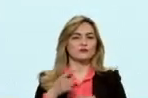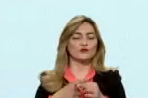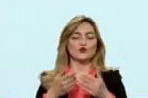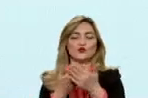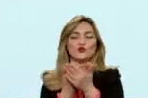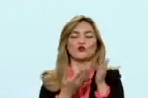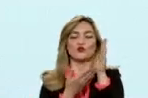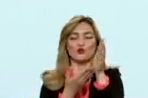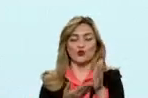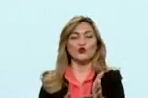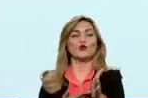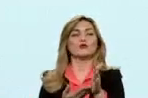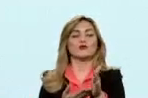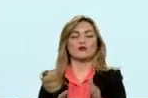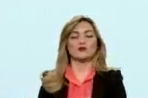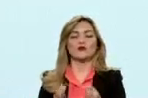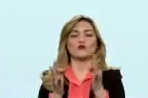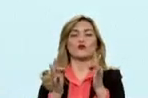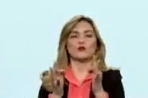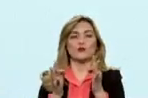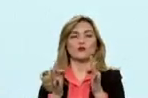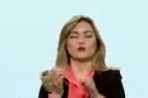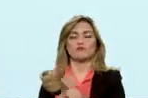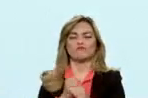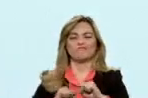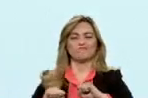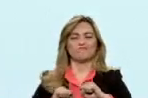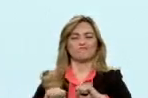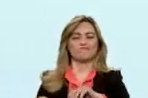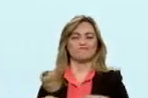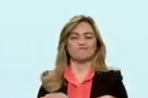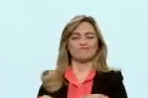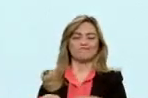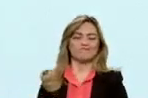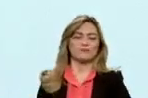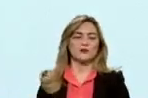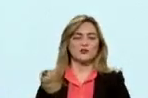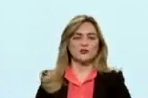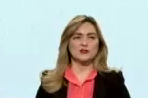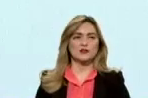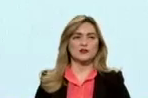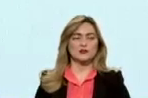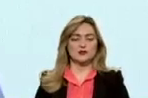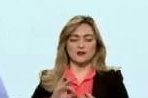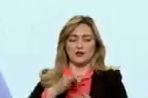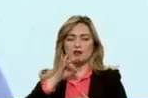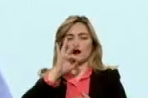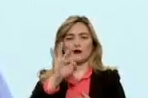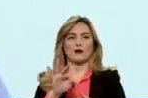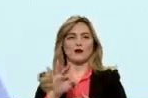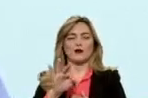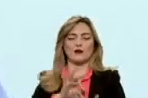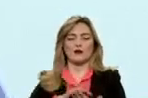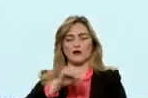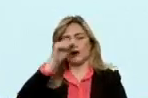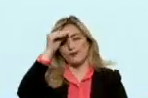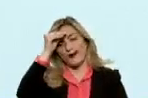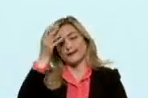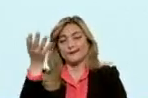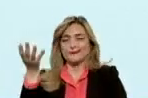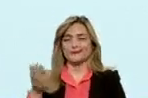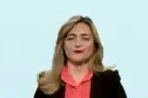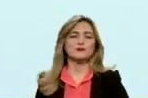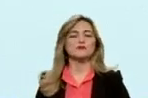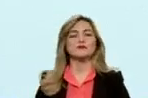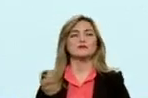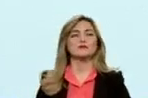nuevo modelo, a una nueva forma de hacer las cosas, porque definitivamente de la pandemia algo debimos haber aprendido. Y una